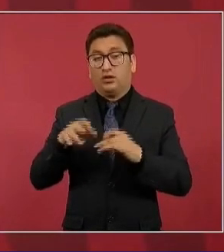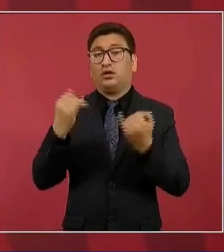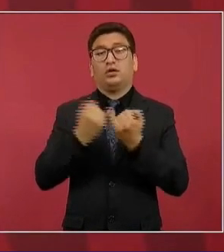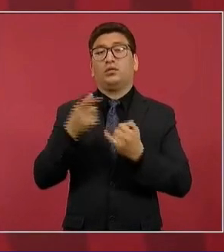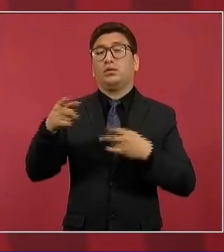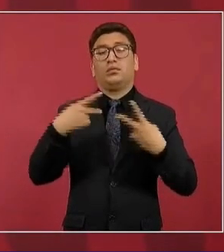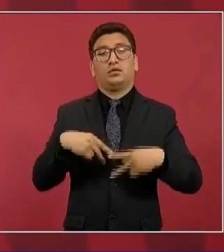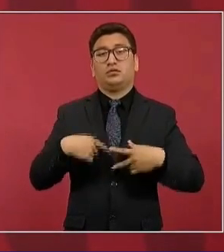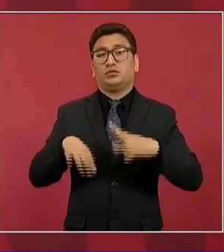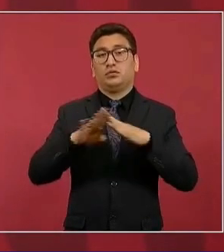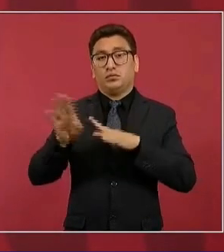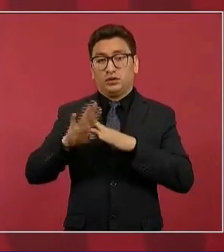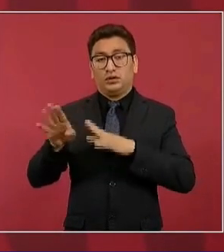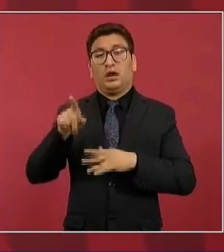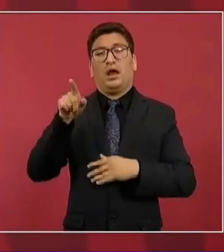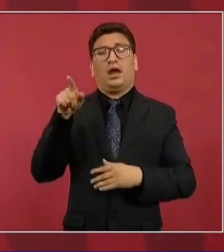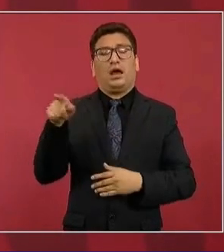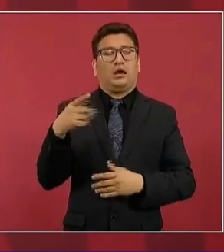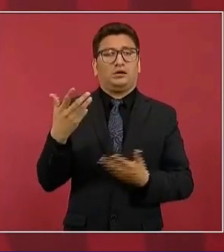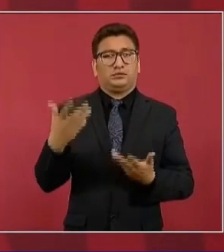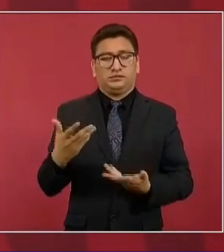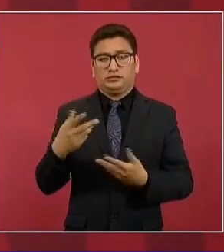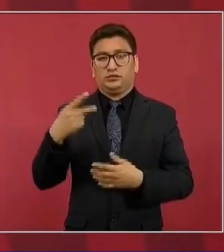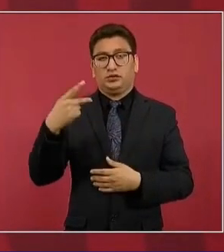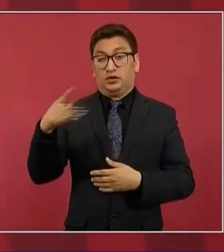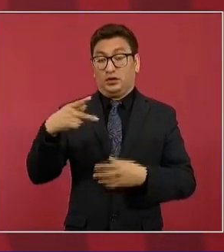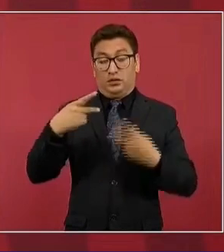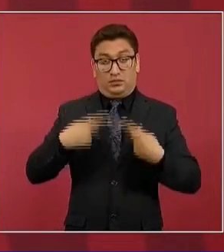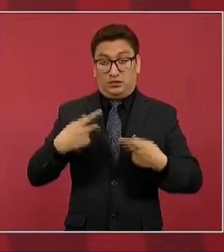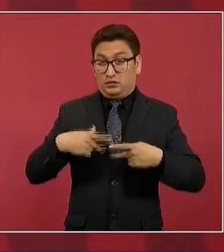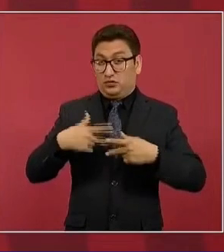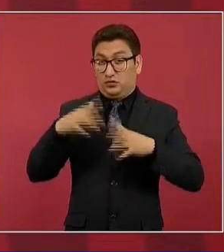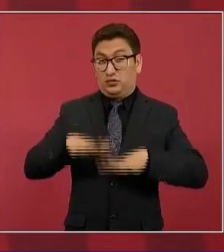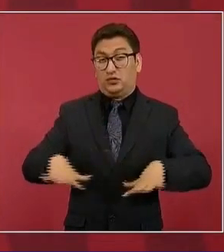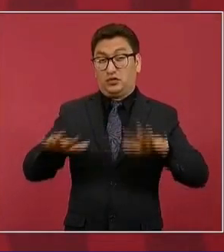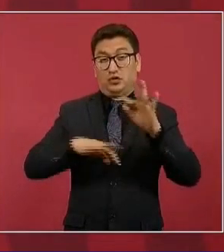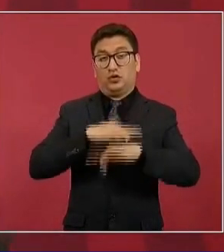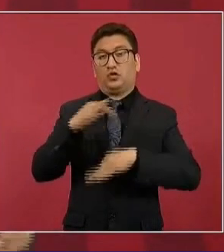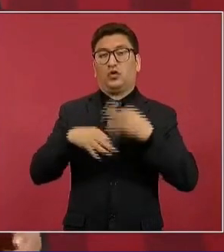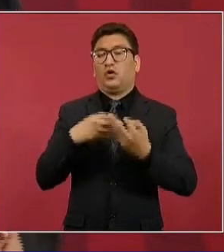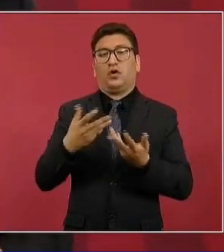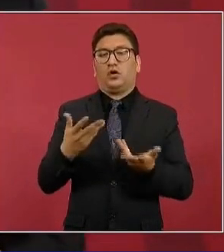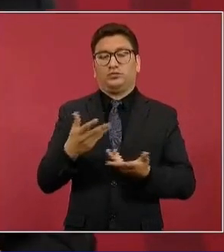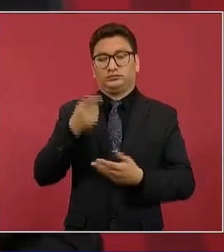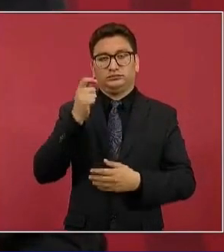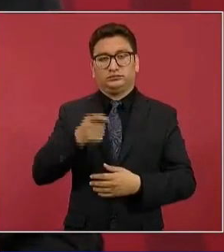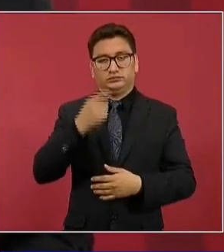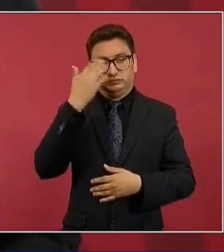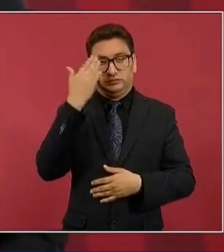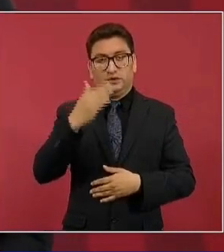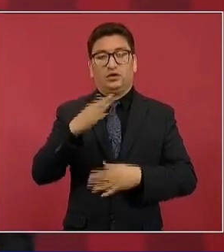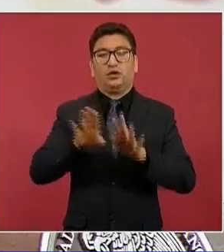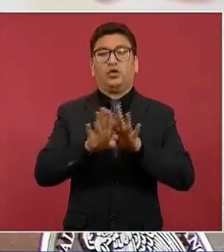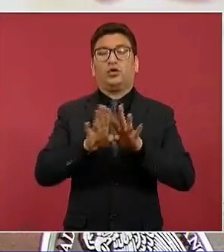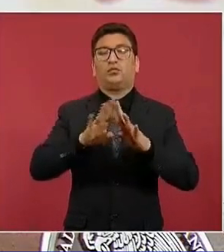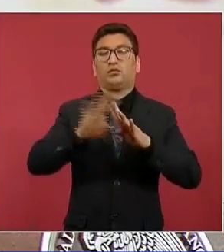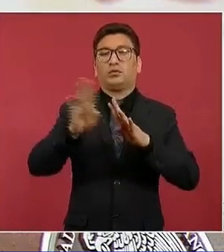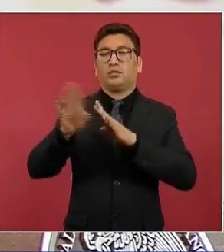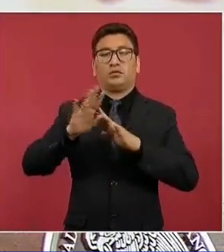que simboliza lo que ha significado la migración en el